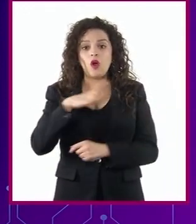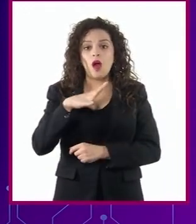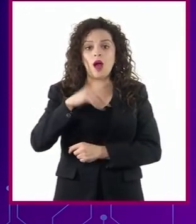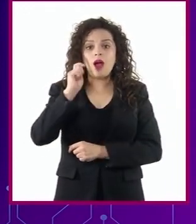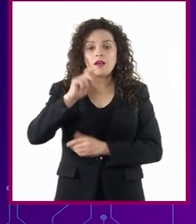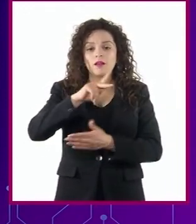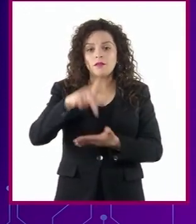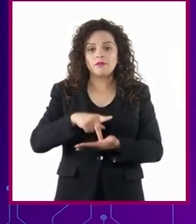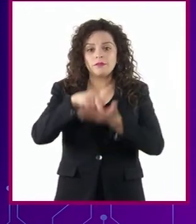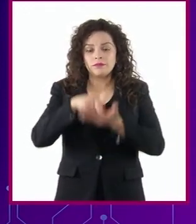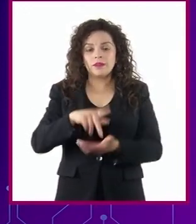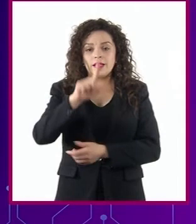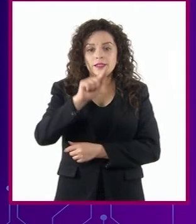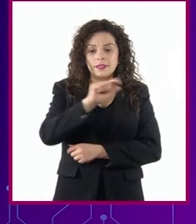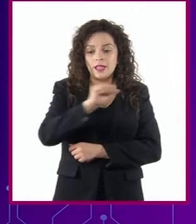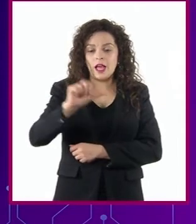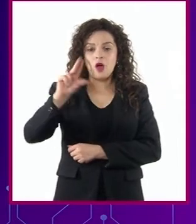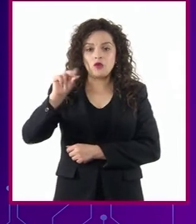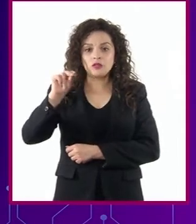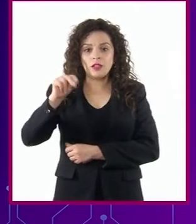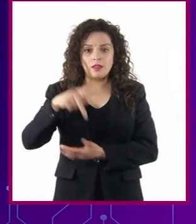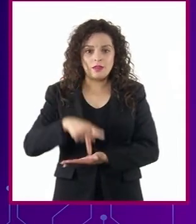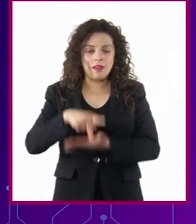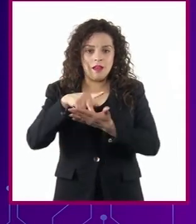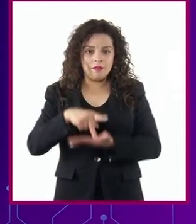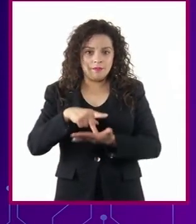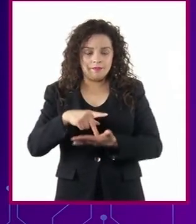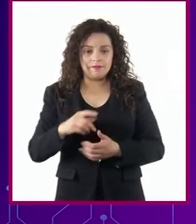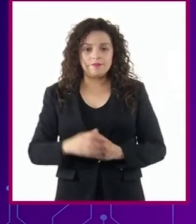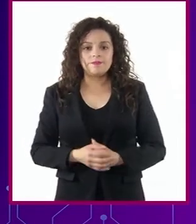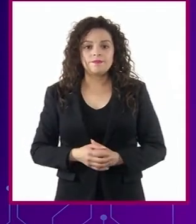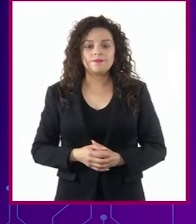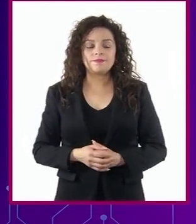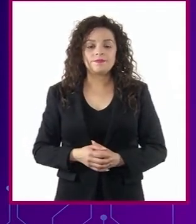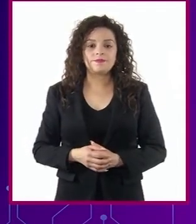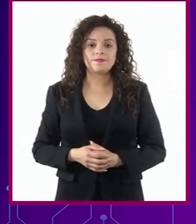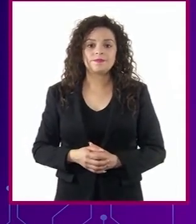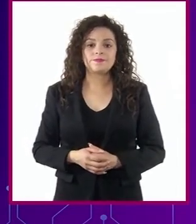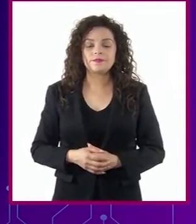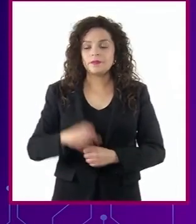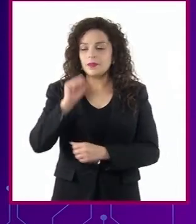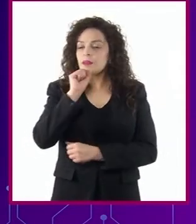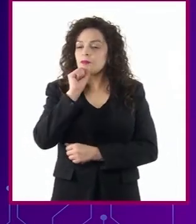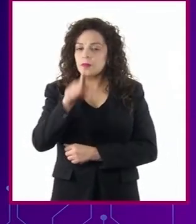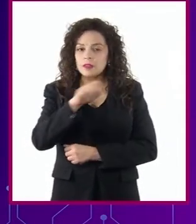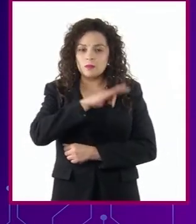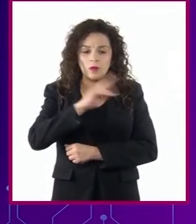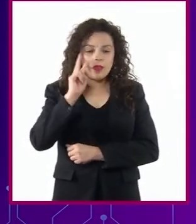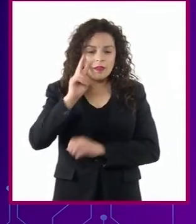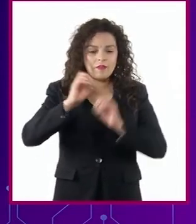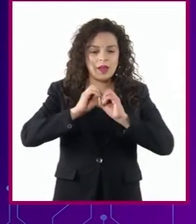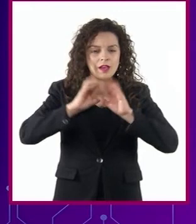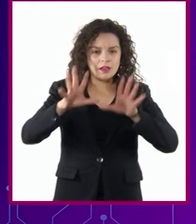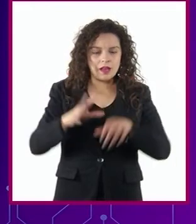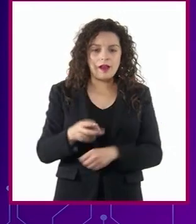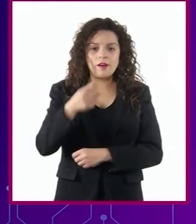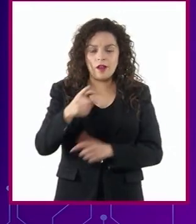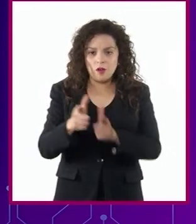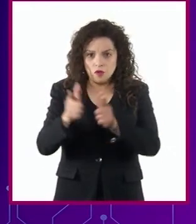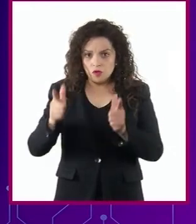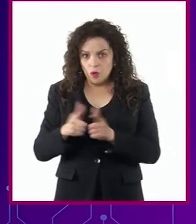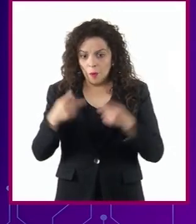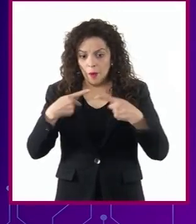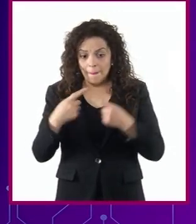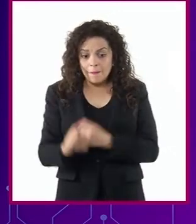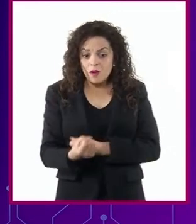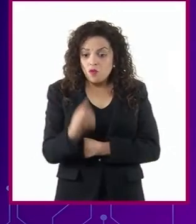entre 70 y 80 kilogramos. También se puede notar que en este grupo de personas solo hay una